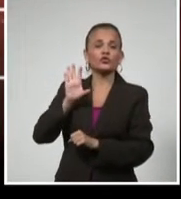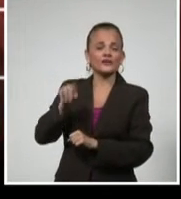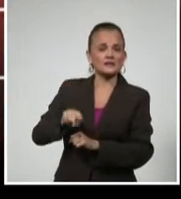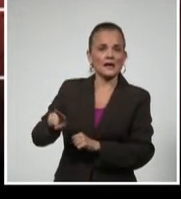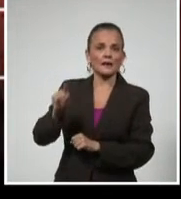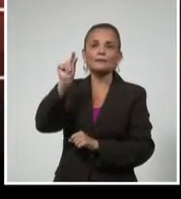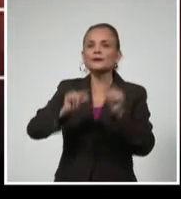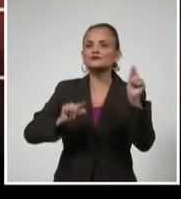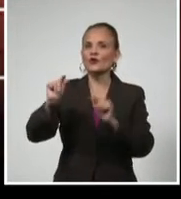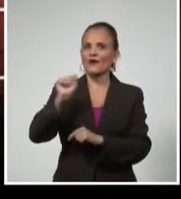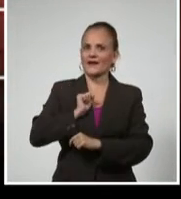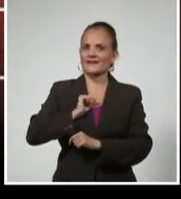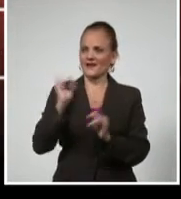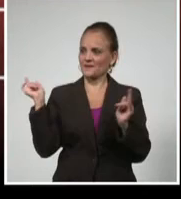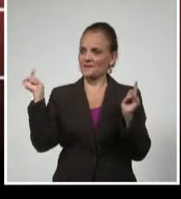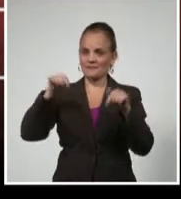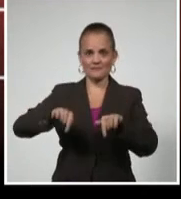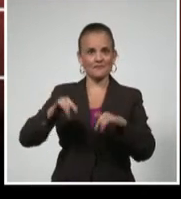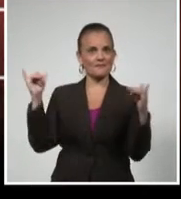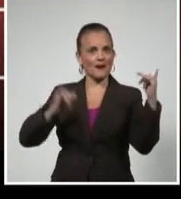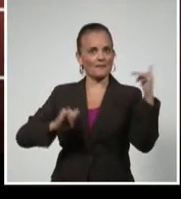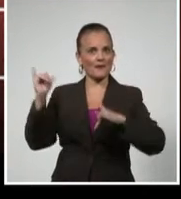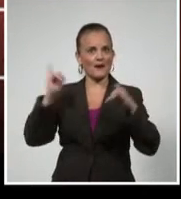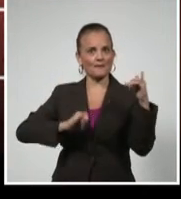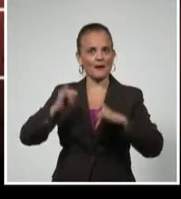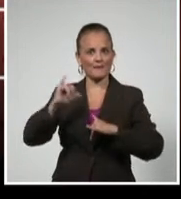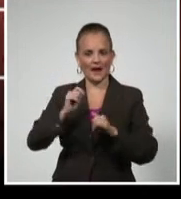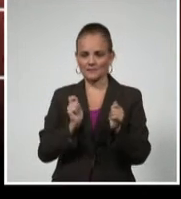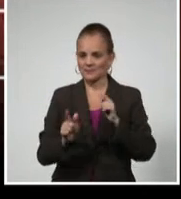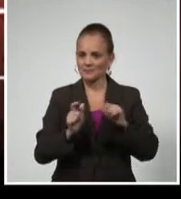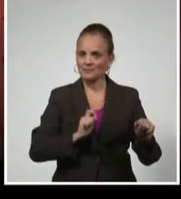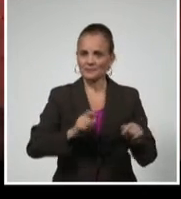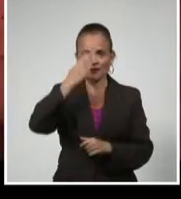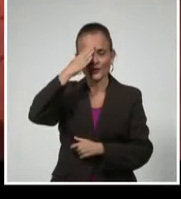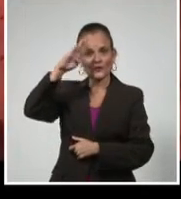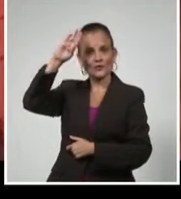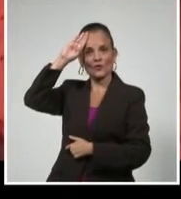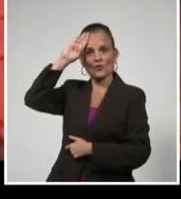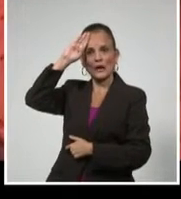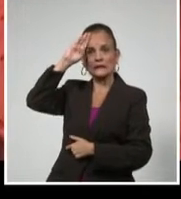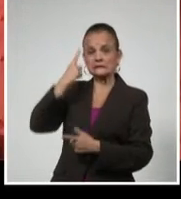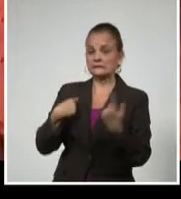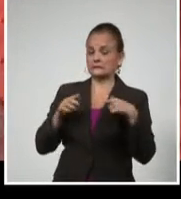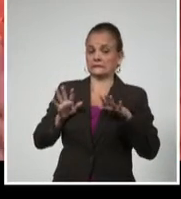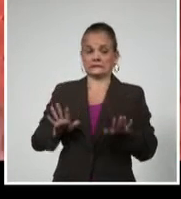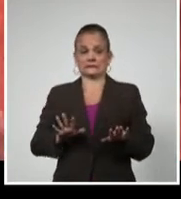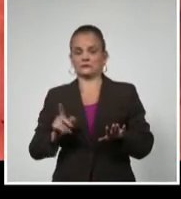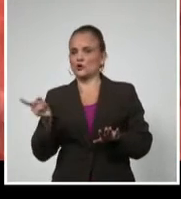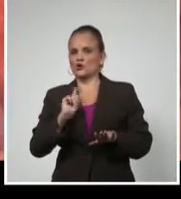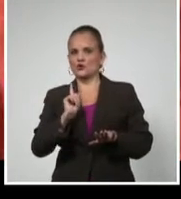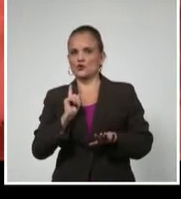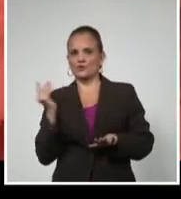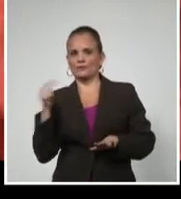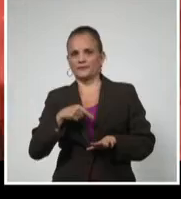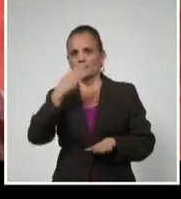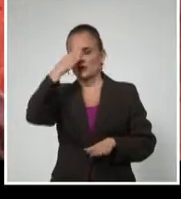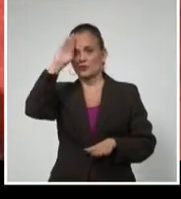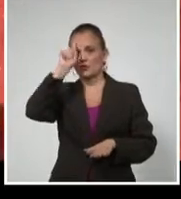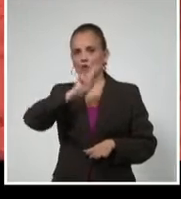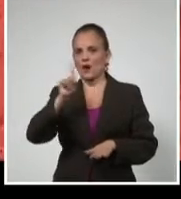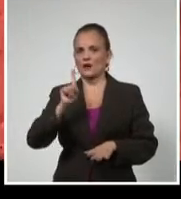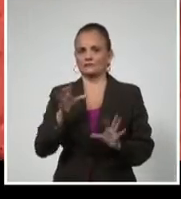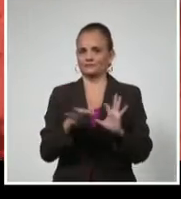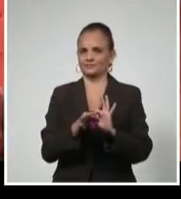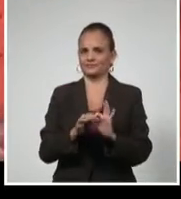venir y han esperado. Hay otros negocios que estaban a punto de concretarse y los inversores extranjeros dijeron, vamos a esperar,